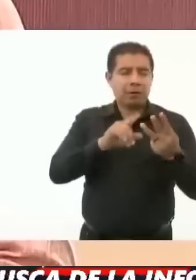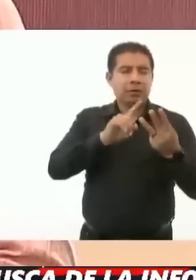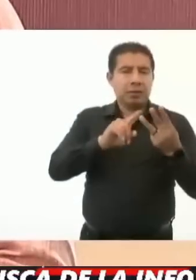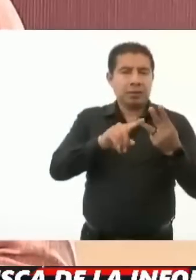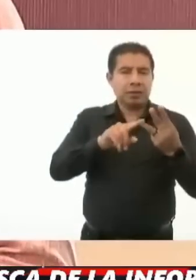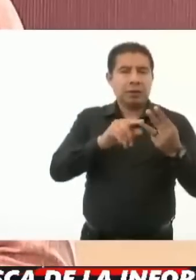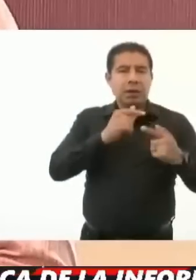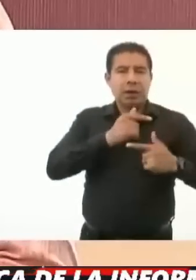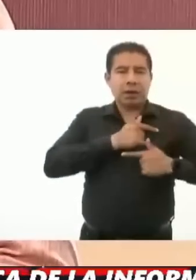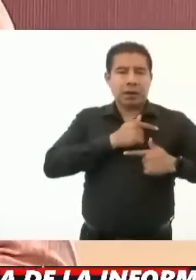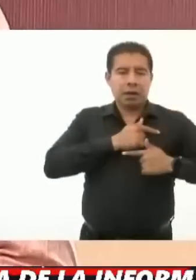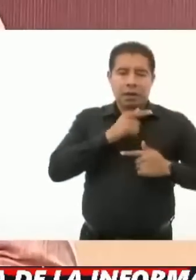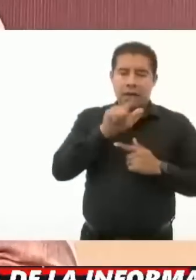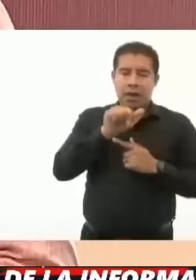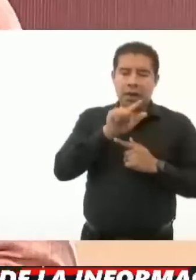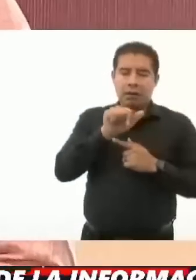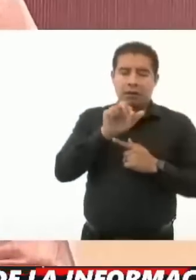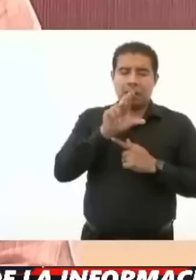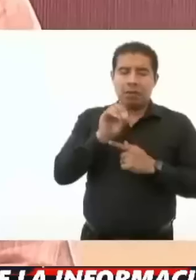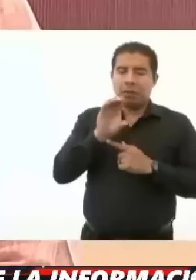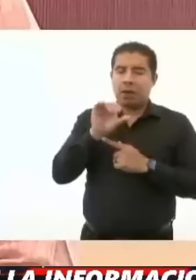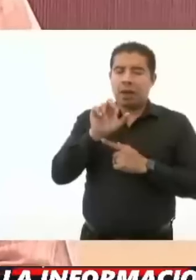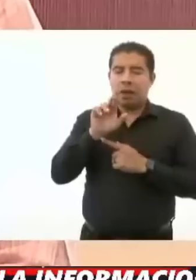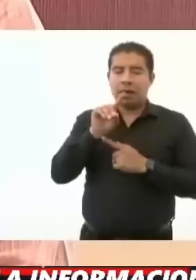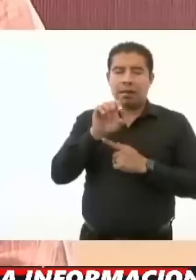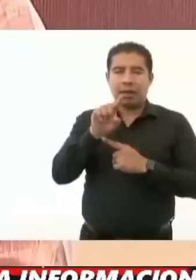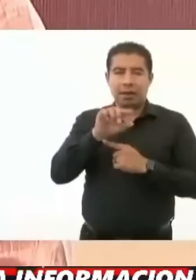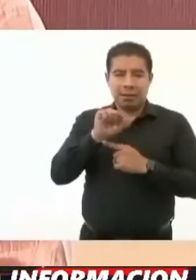general Lázaro Cárdenas del Río.